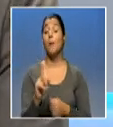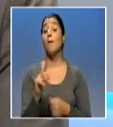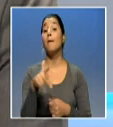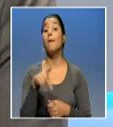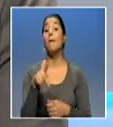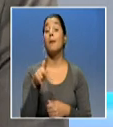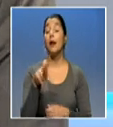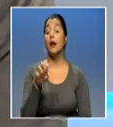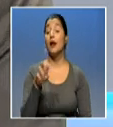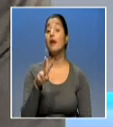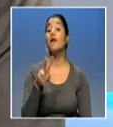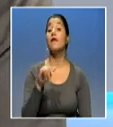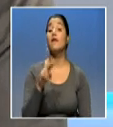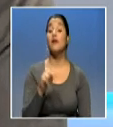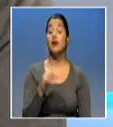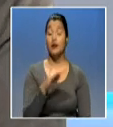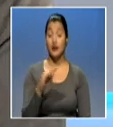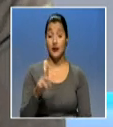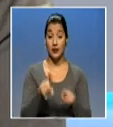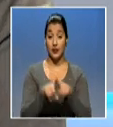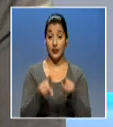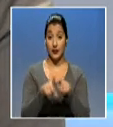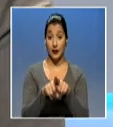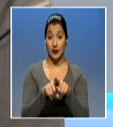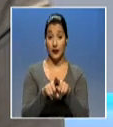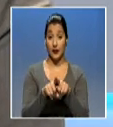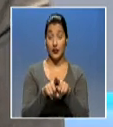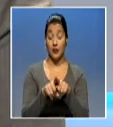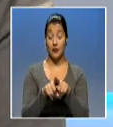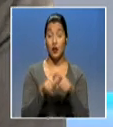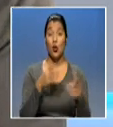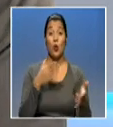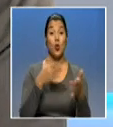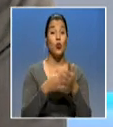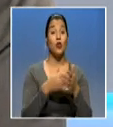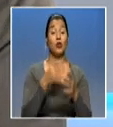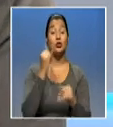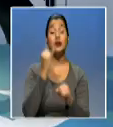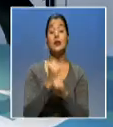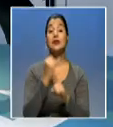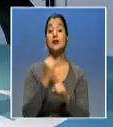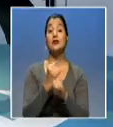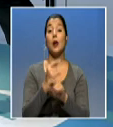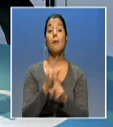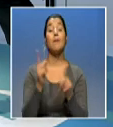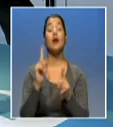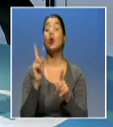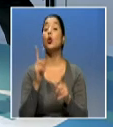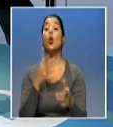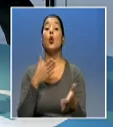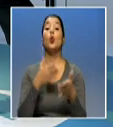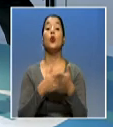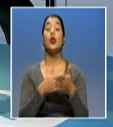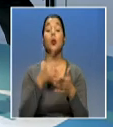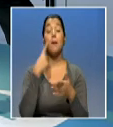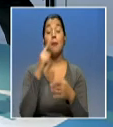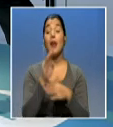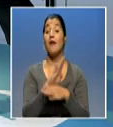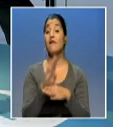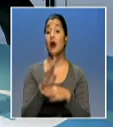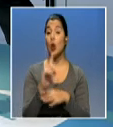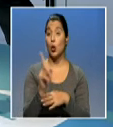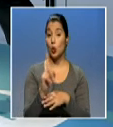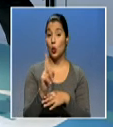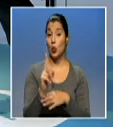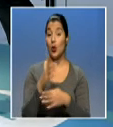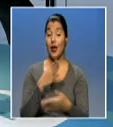razonable. Y más allá de eso se habla de un daño institucional, pero no un daño al banco. Bueno, es que el